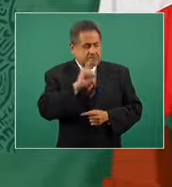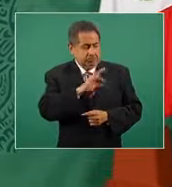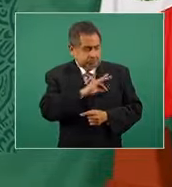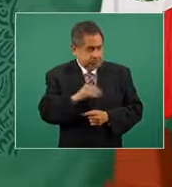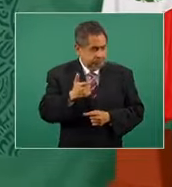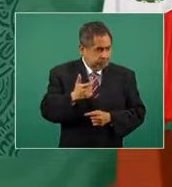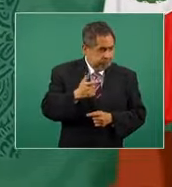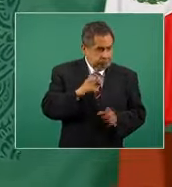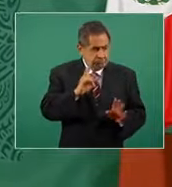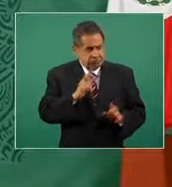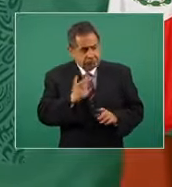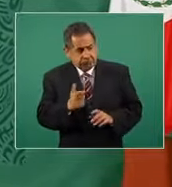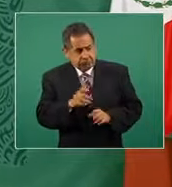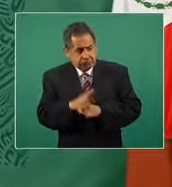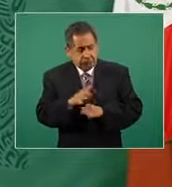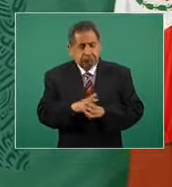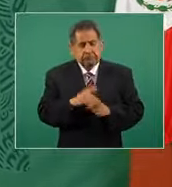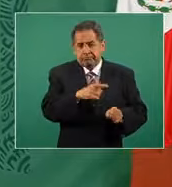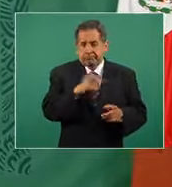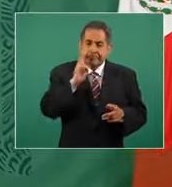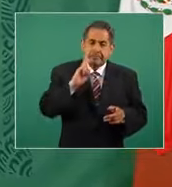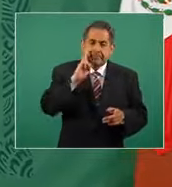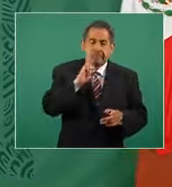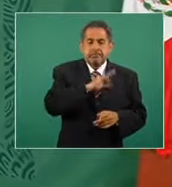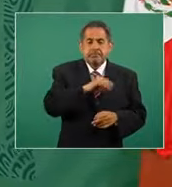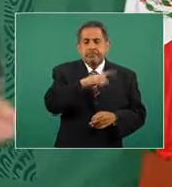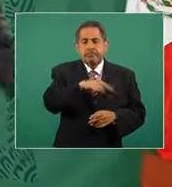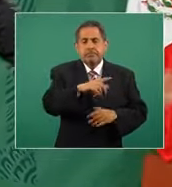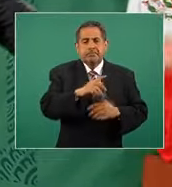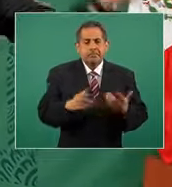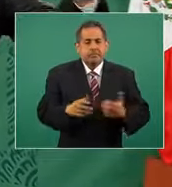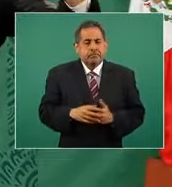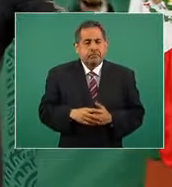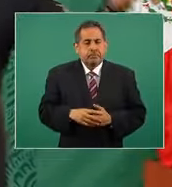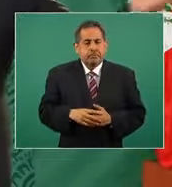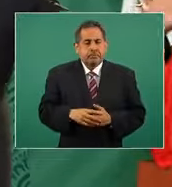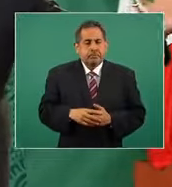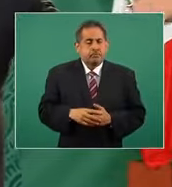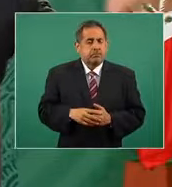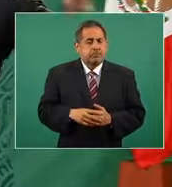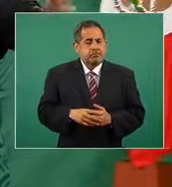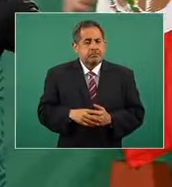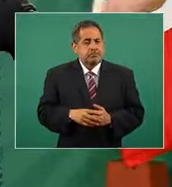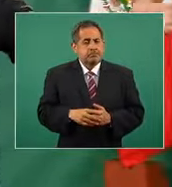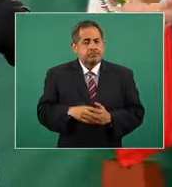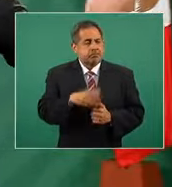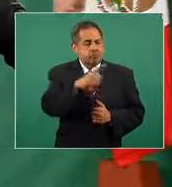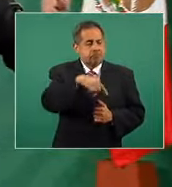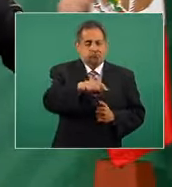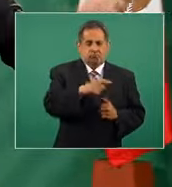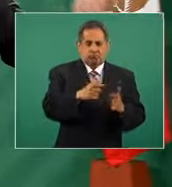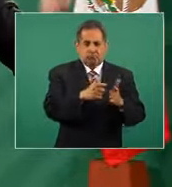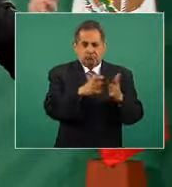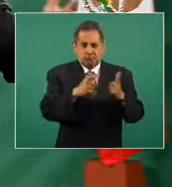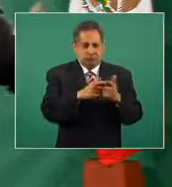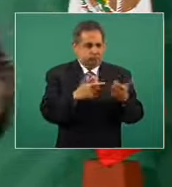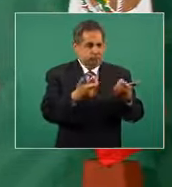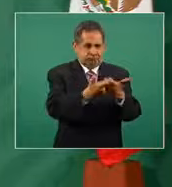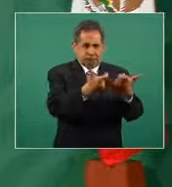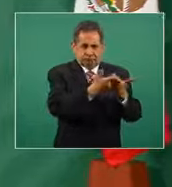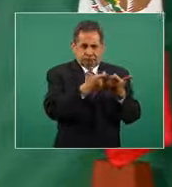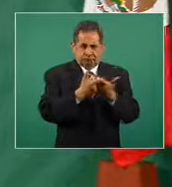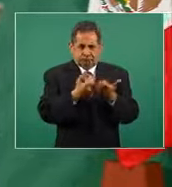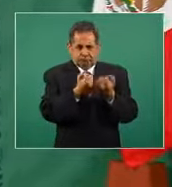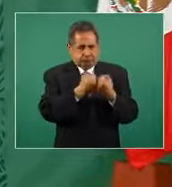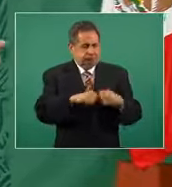posibilidades económicas para que hagan un grupo,